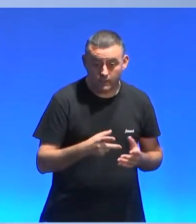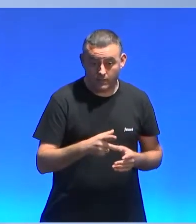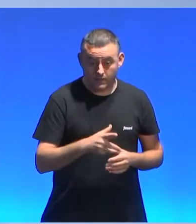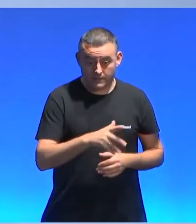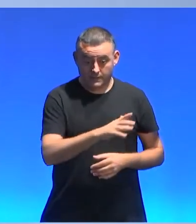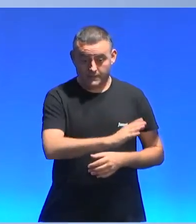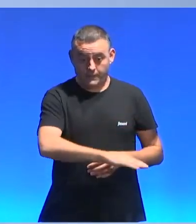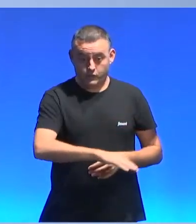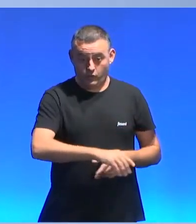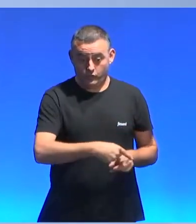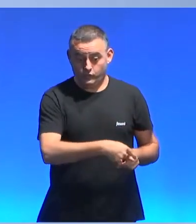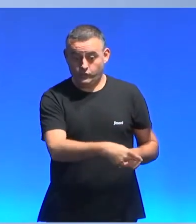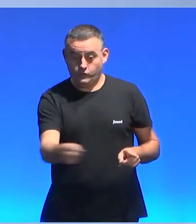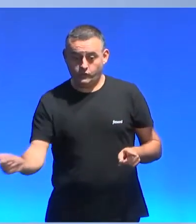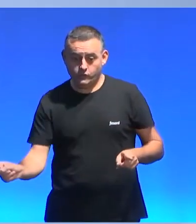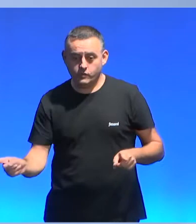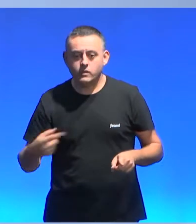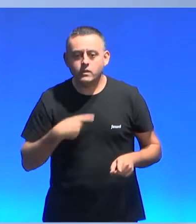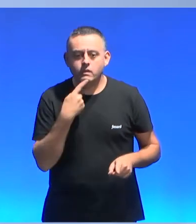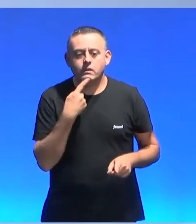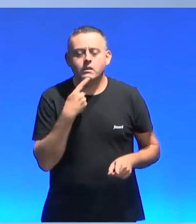cómo tiene razón